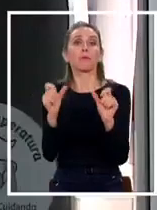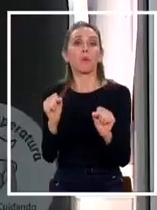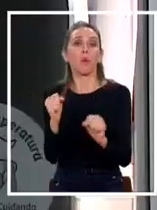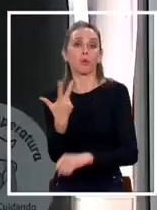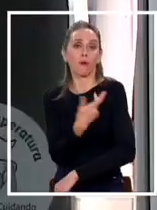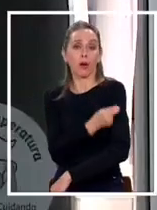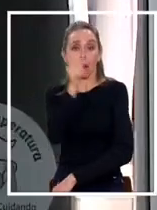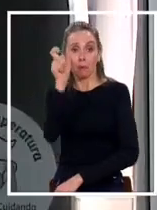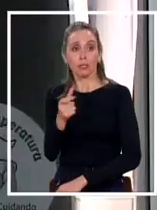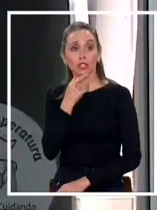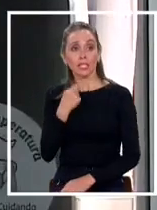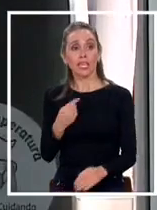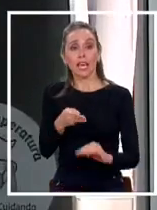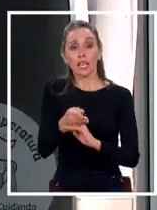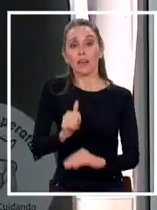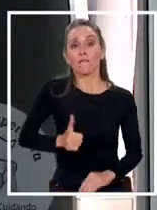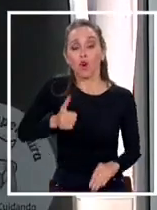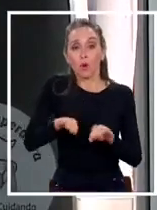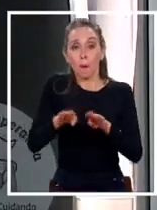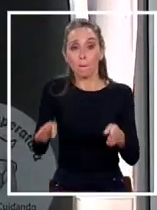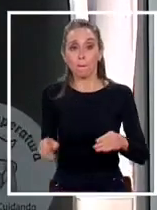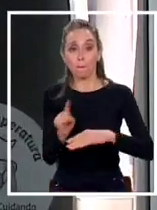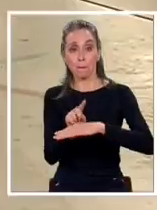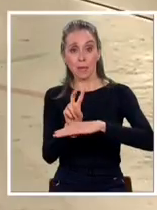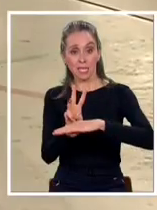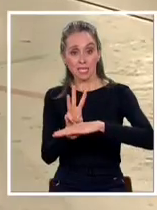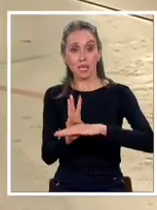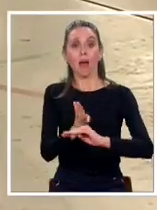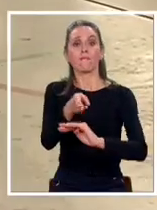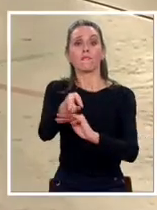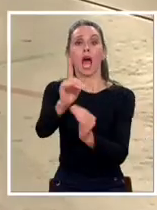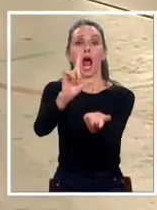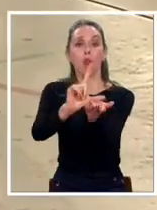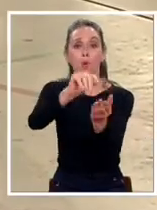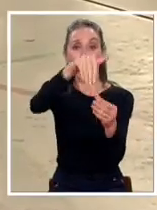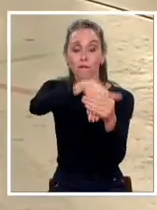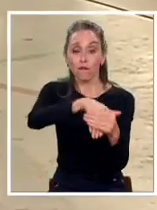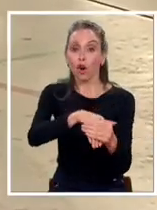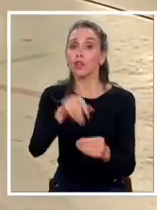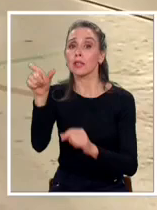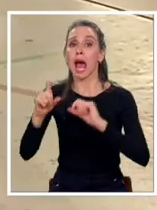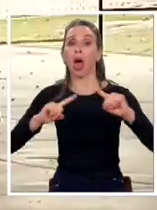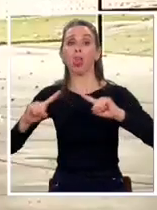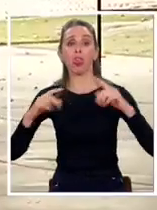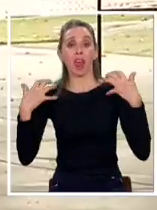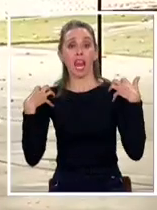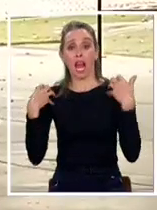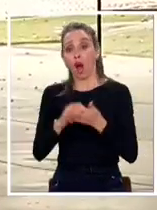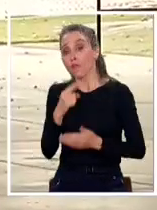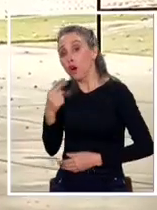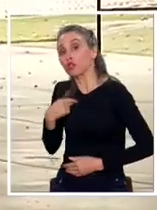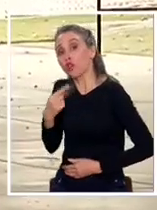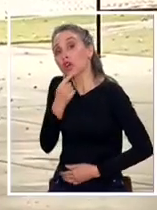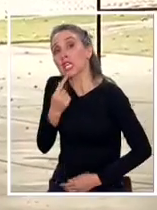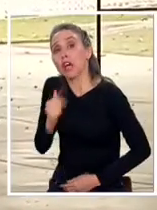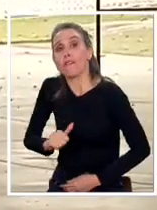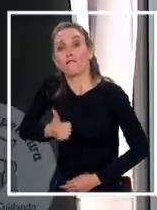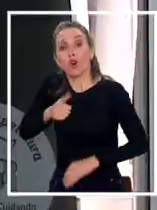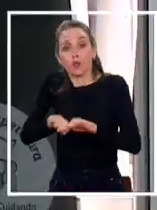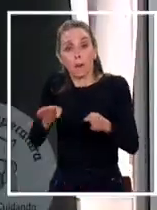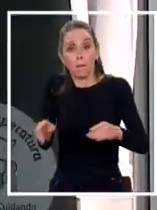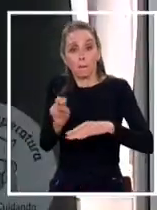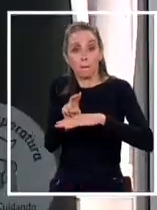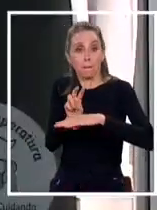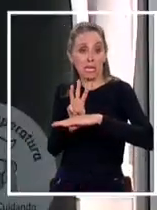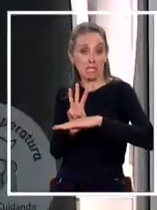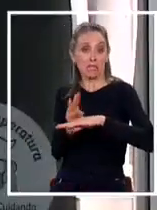persona que quiere presentarse de vocal voluntario tiene que llegar a su local de votación. Se ofrece ante el delegado local en la oficina como vocal voluntario. Tiene que ser antes